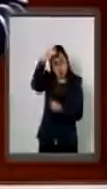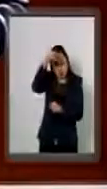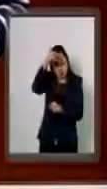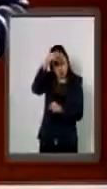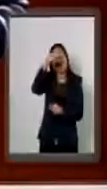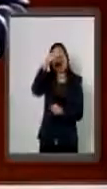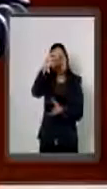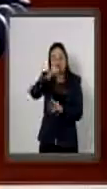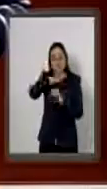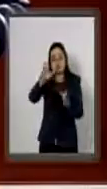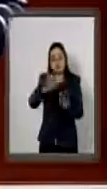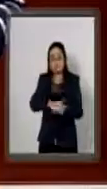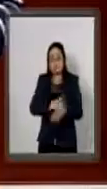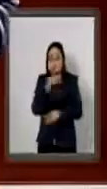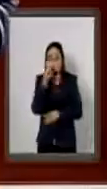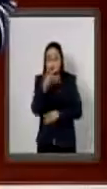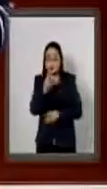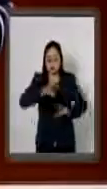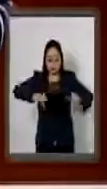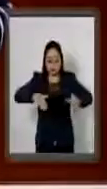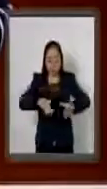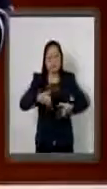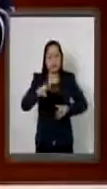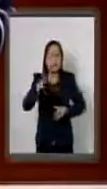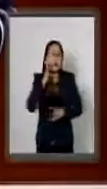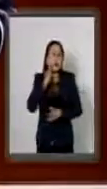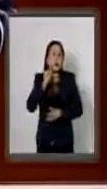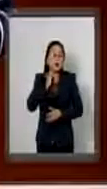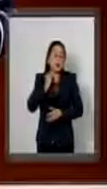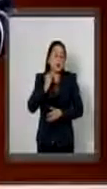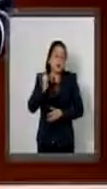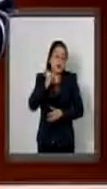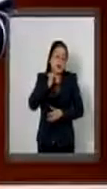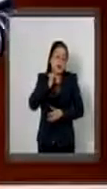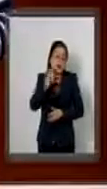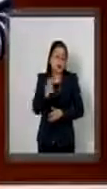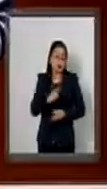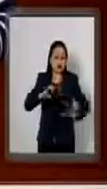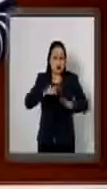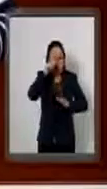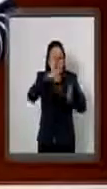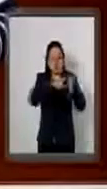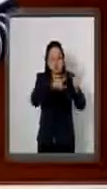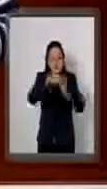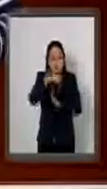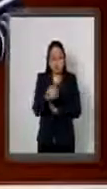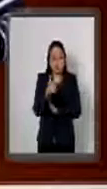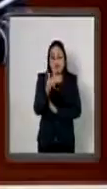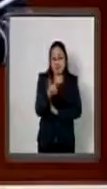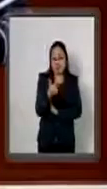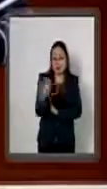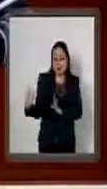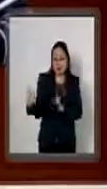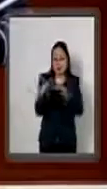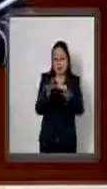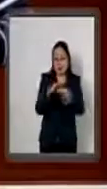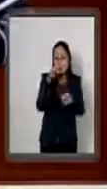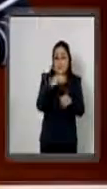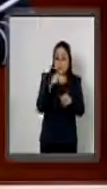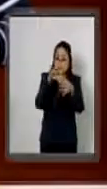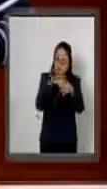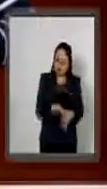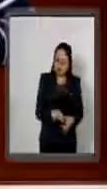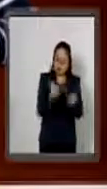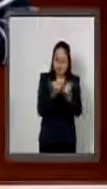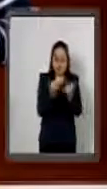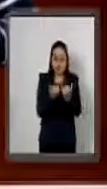tanto, desde allí el constituyente del 57 quedó vinculado a estos mismos